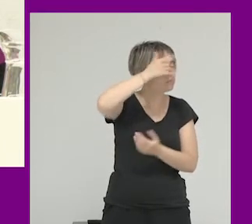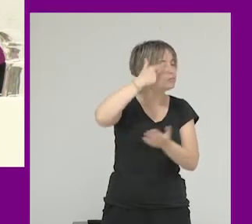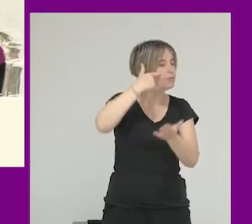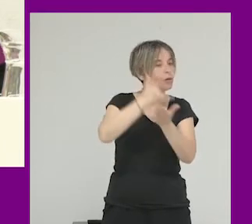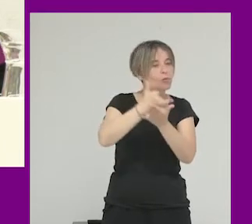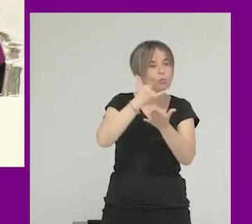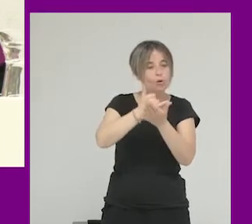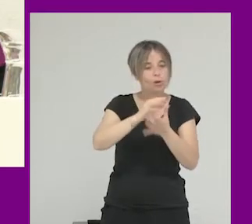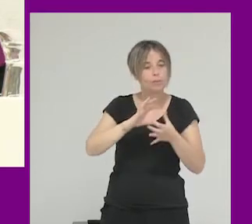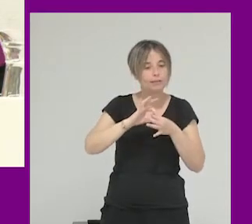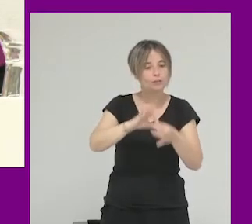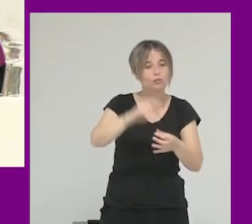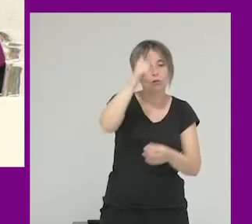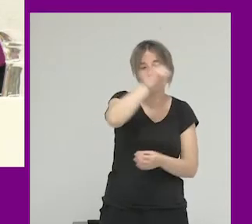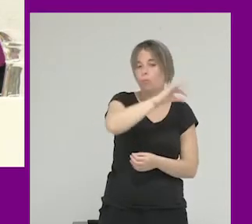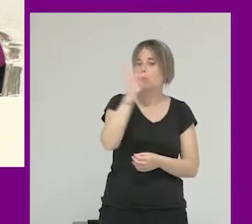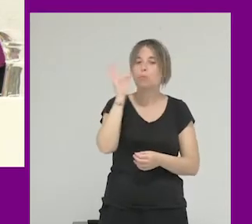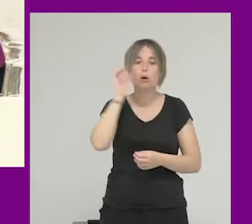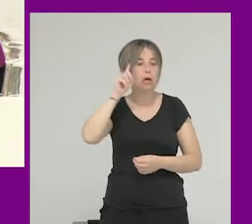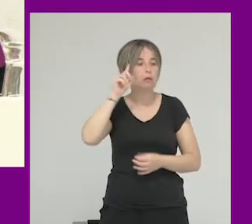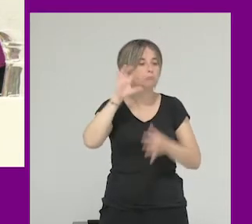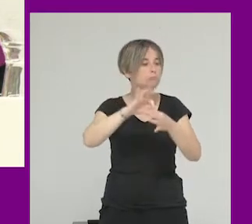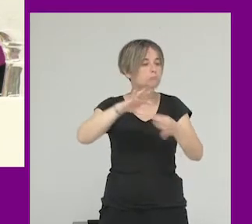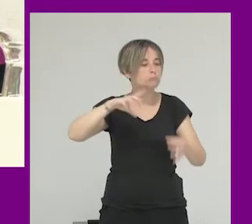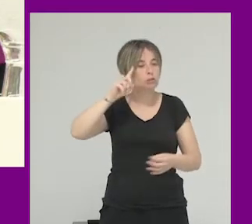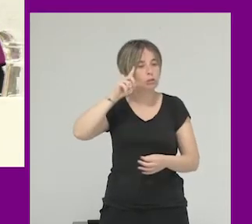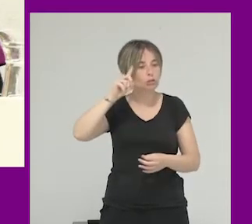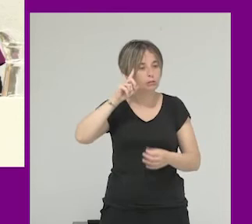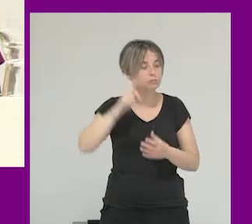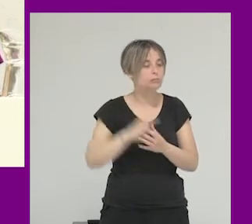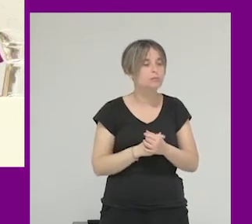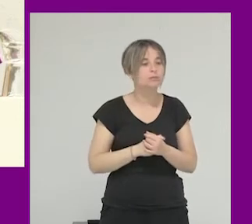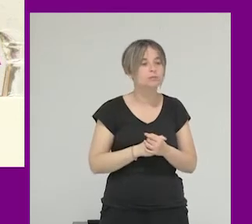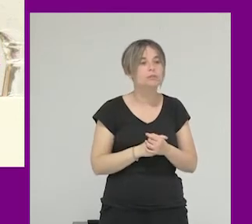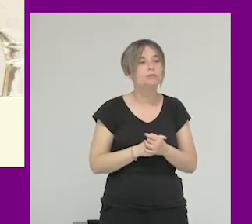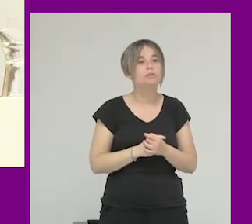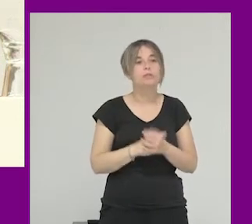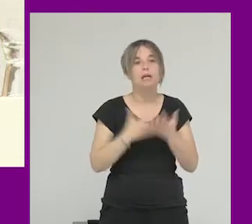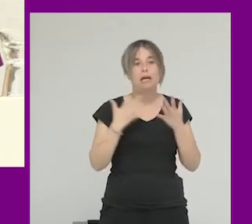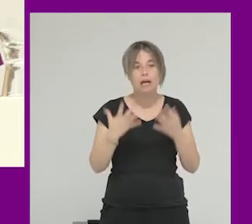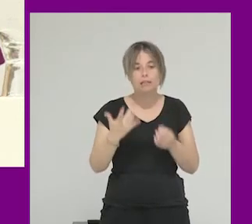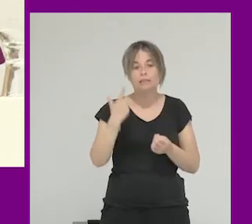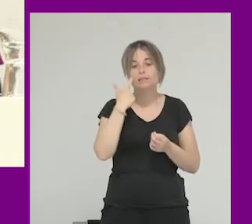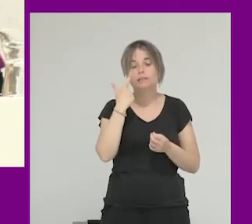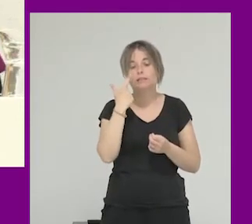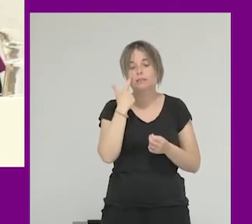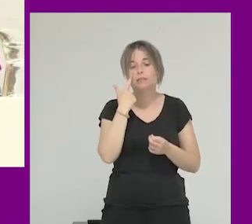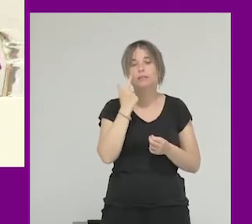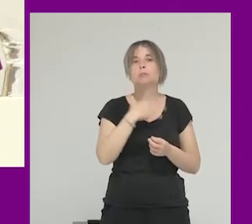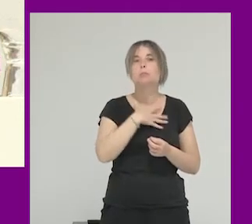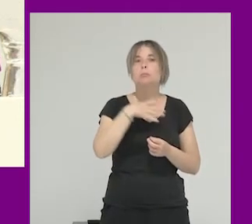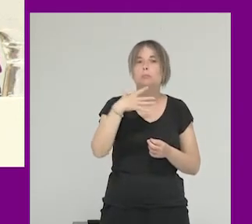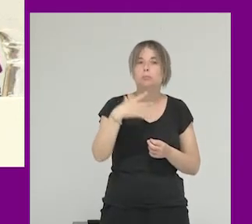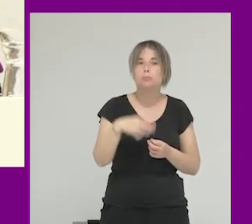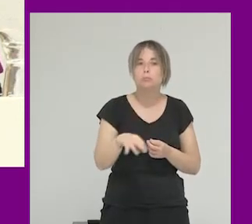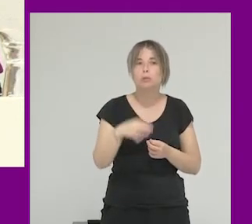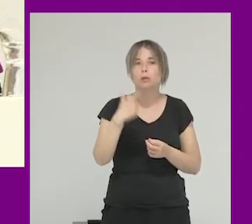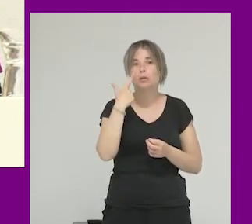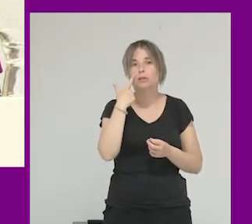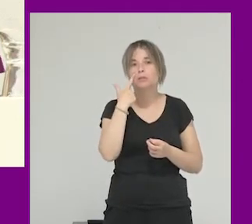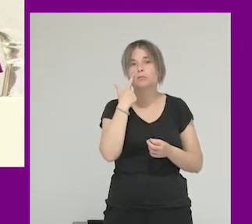pruebas con la condición sexual de la persona y así poder tener